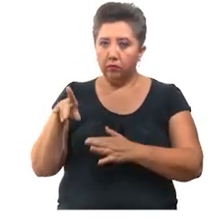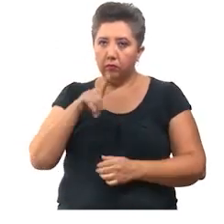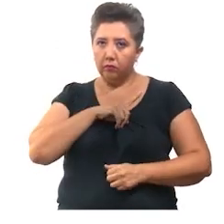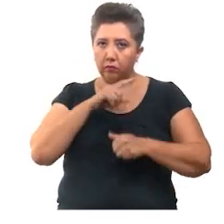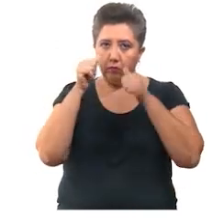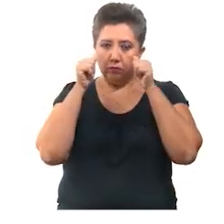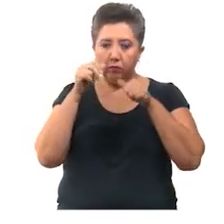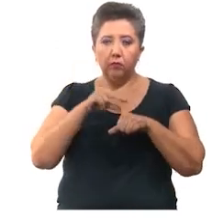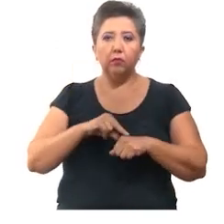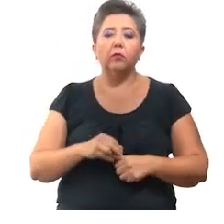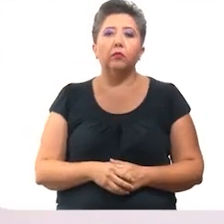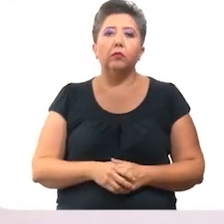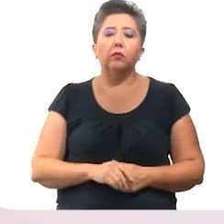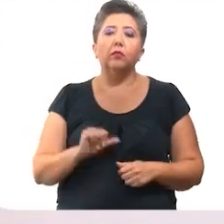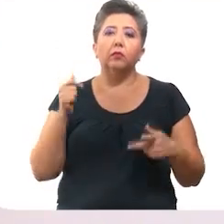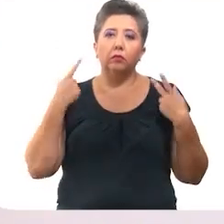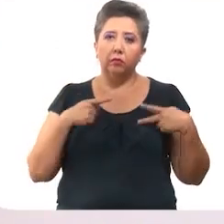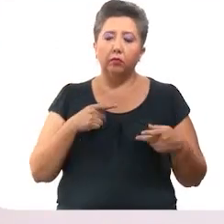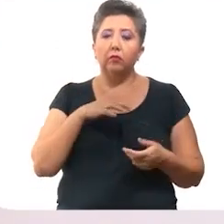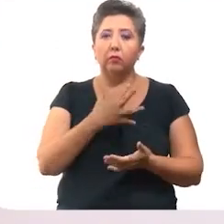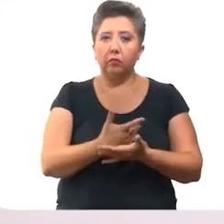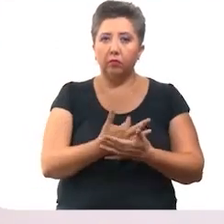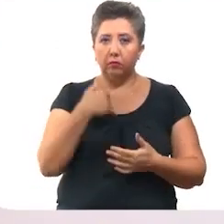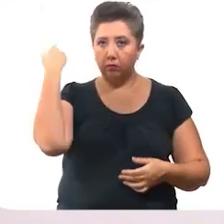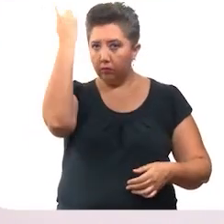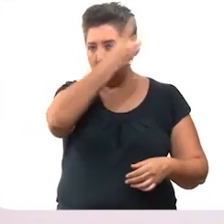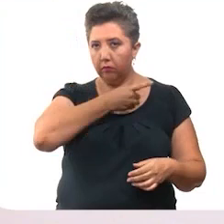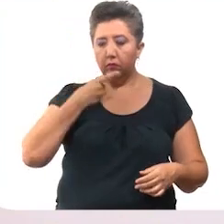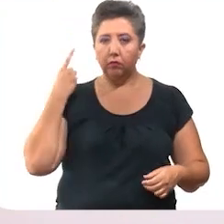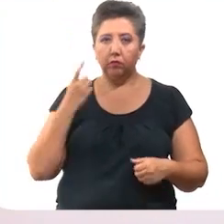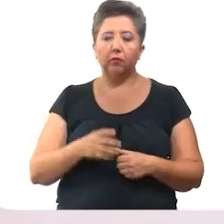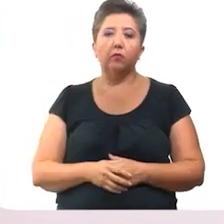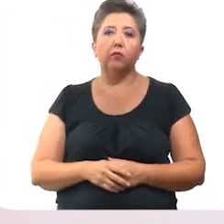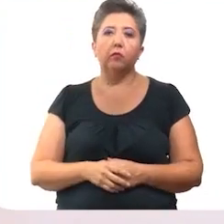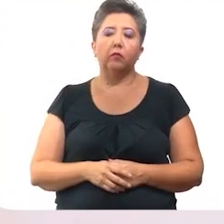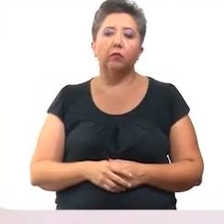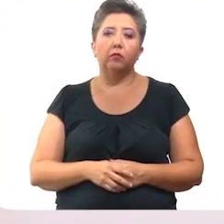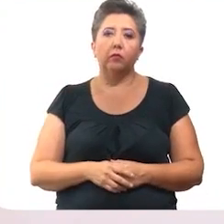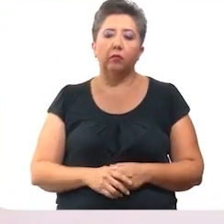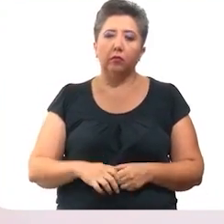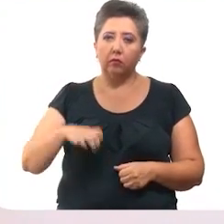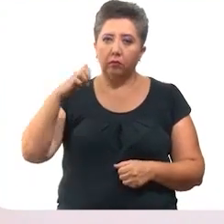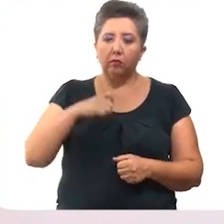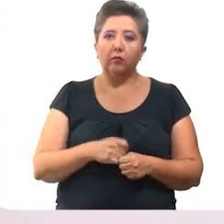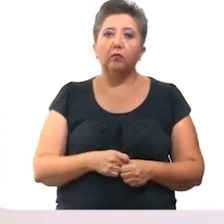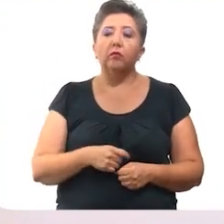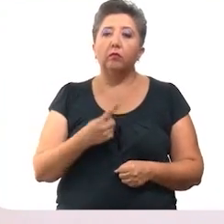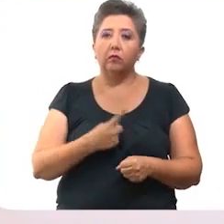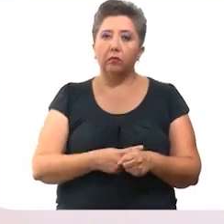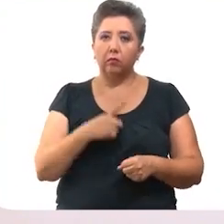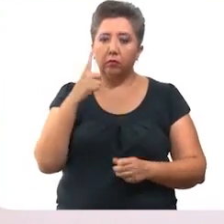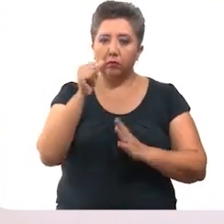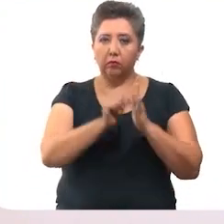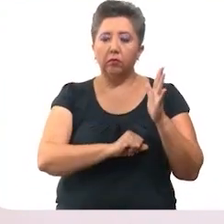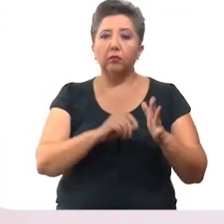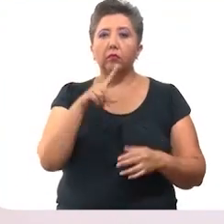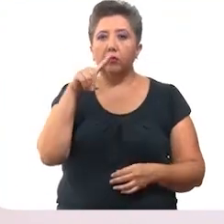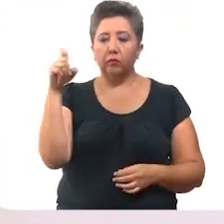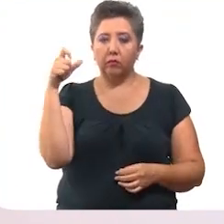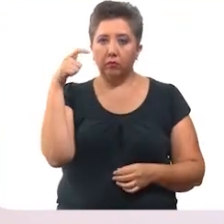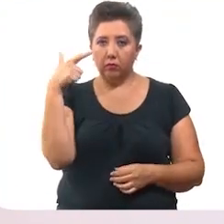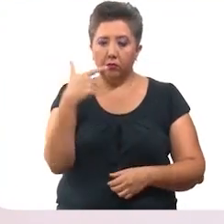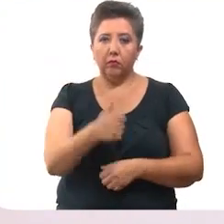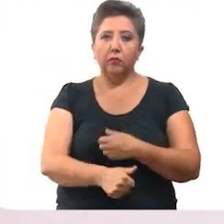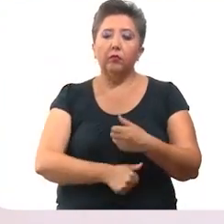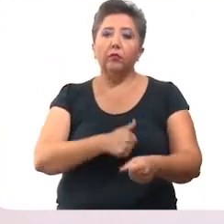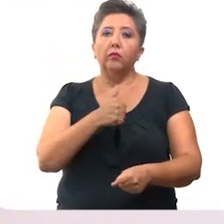públicos y en aislamiento total. Hay otros pacientes a la espera de diagnóstico. El rango de edad de los casos es de 1 mes a